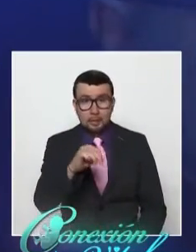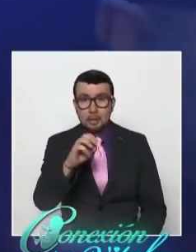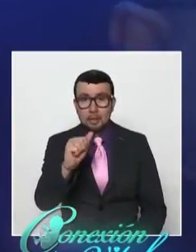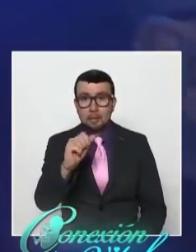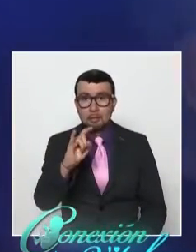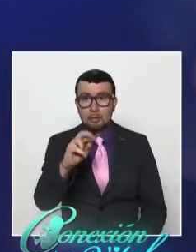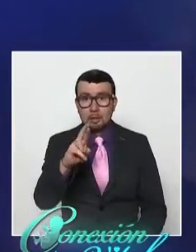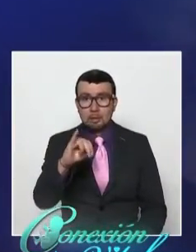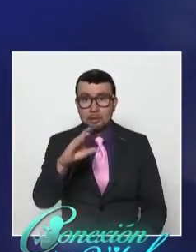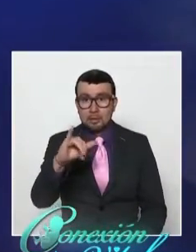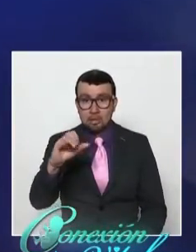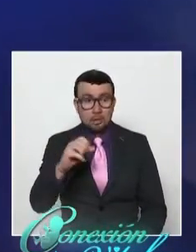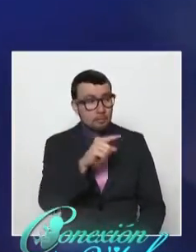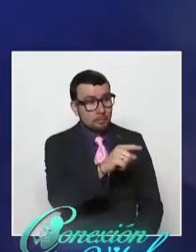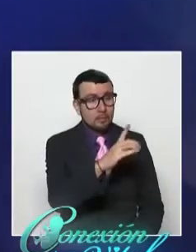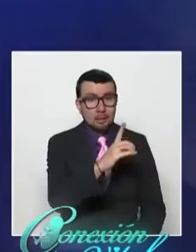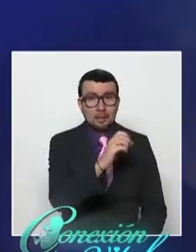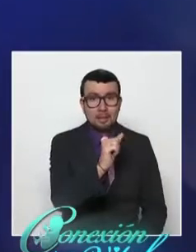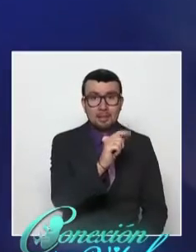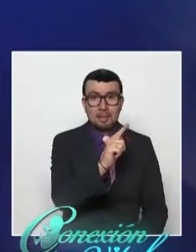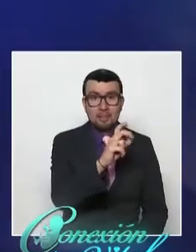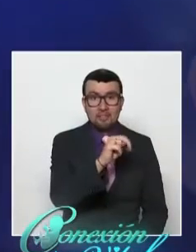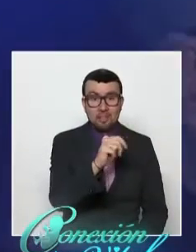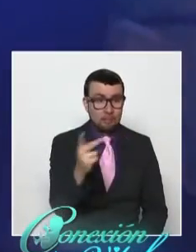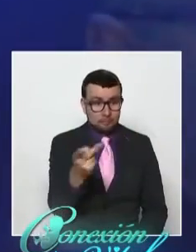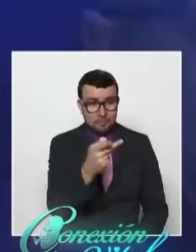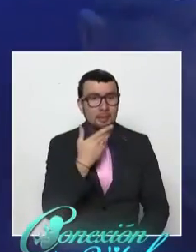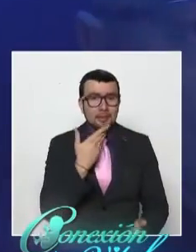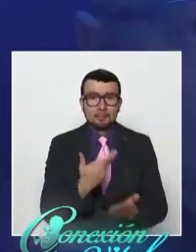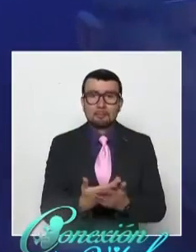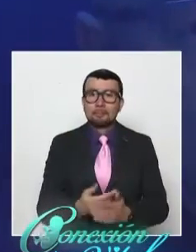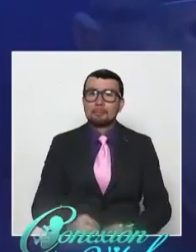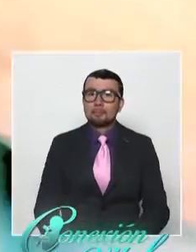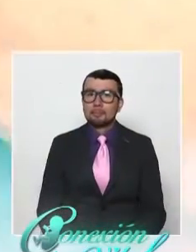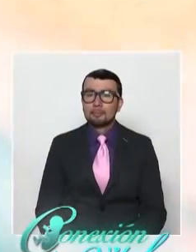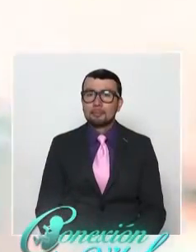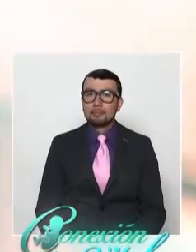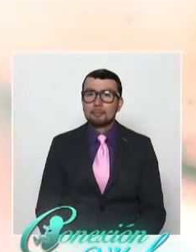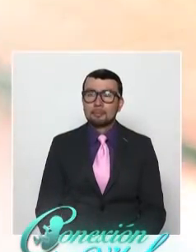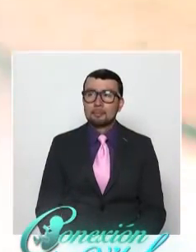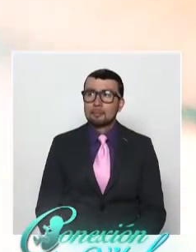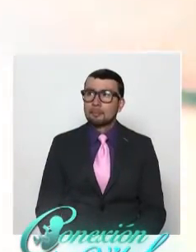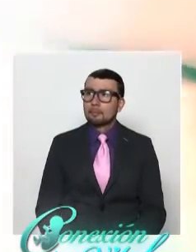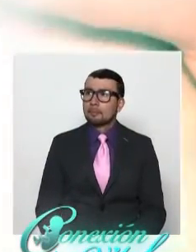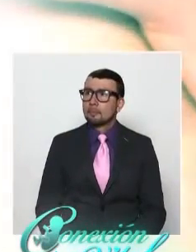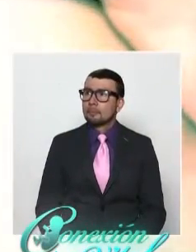doctora Dafna Rodríguez, gracias por estar con nosotros.